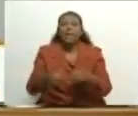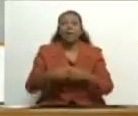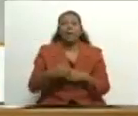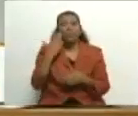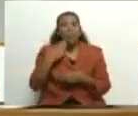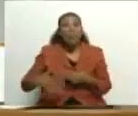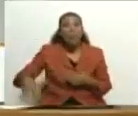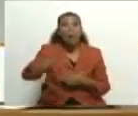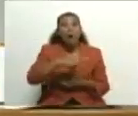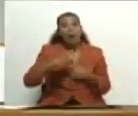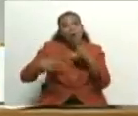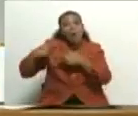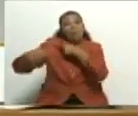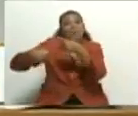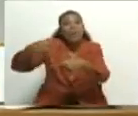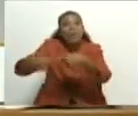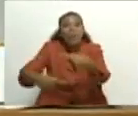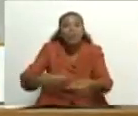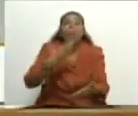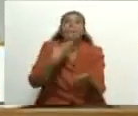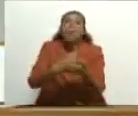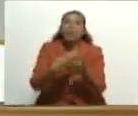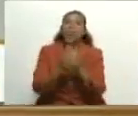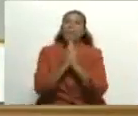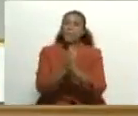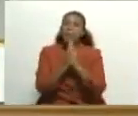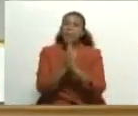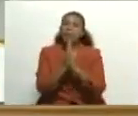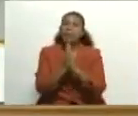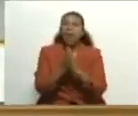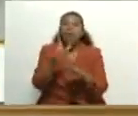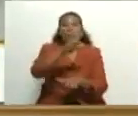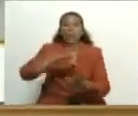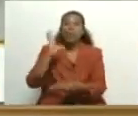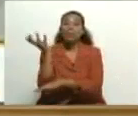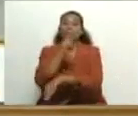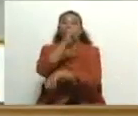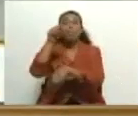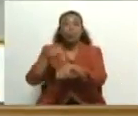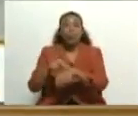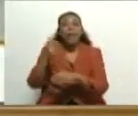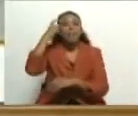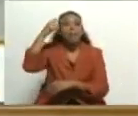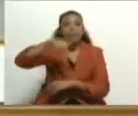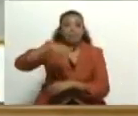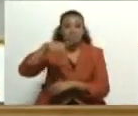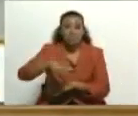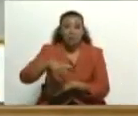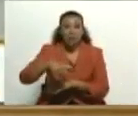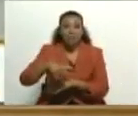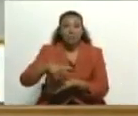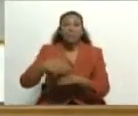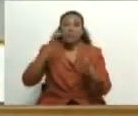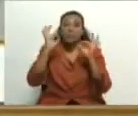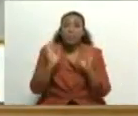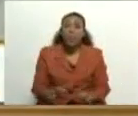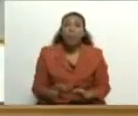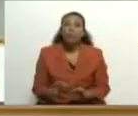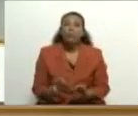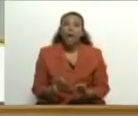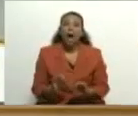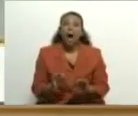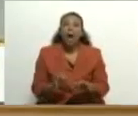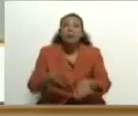En consecuencia, propongo a esta honorable y soberana Asamblea Nacional ir a una